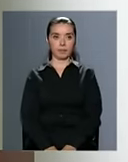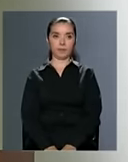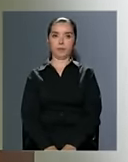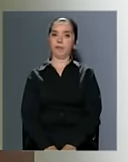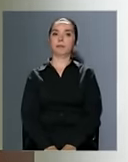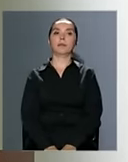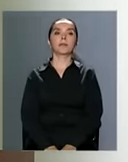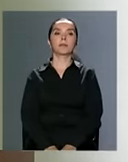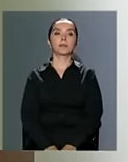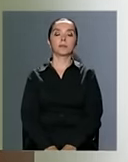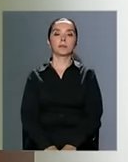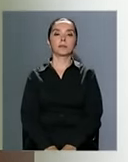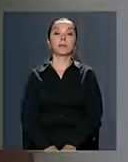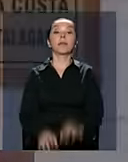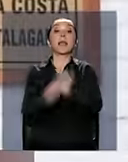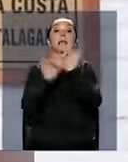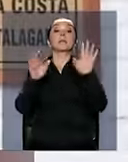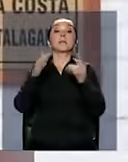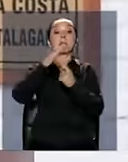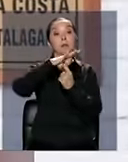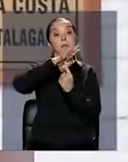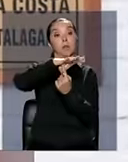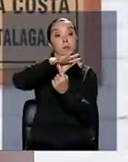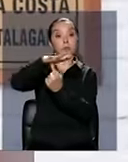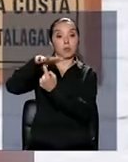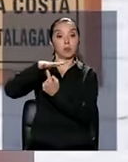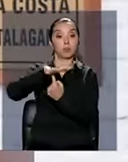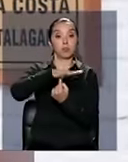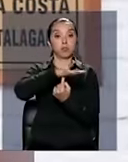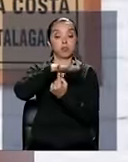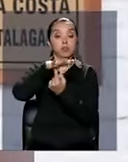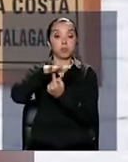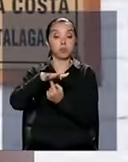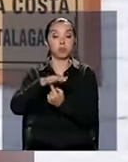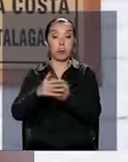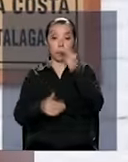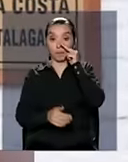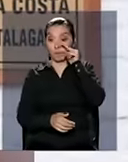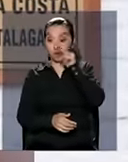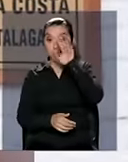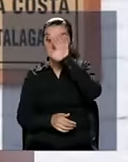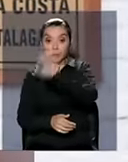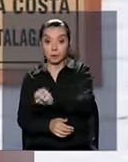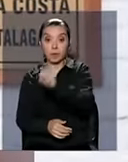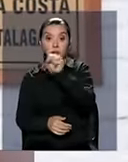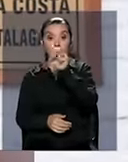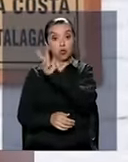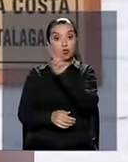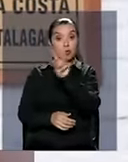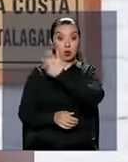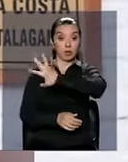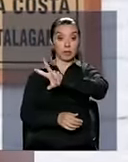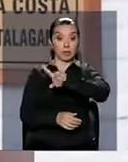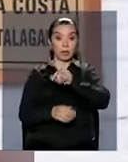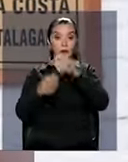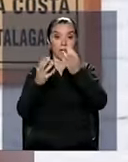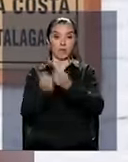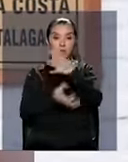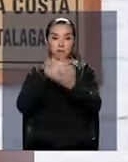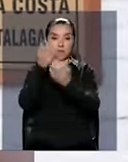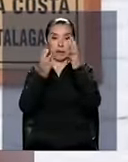Especialmente por la acción del helicóptero del aeropolicial, dio con la ubicación de dos de estos antisociales que se encontraban en unos matorrales,